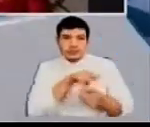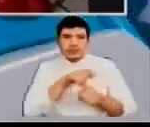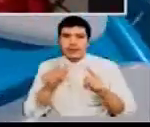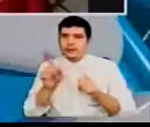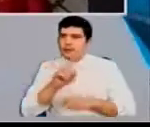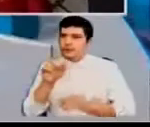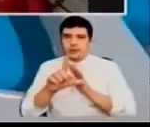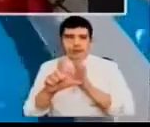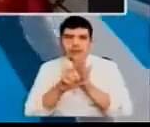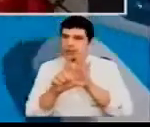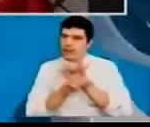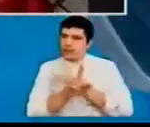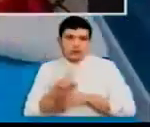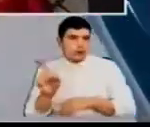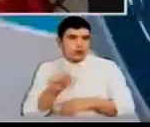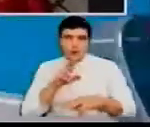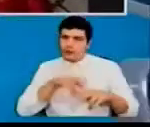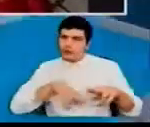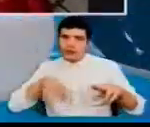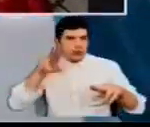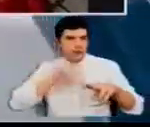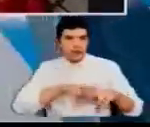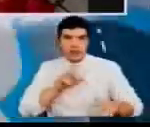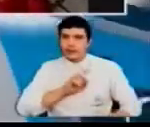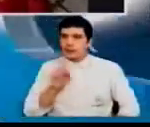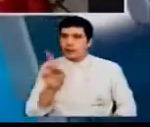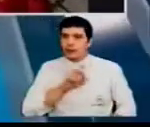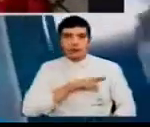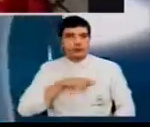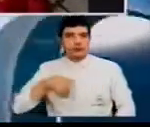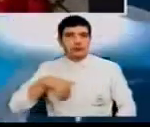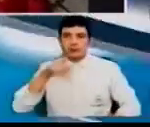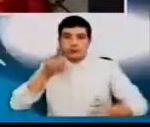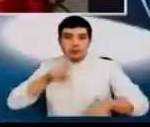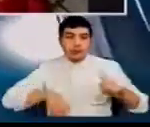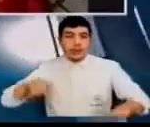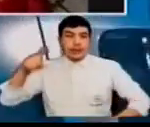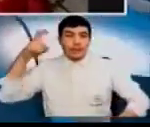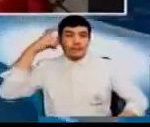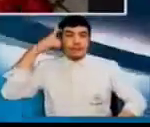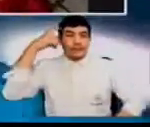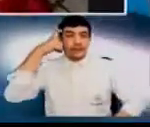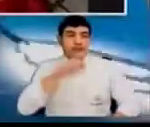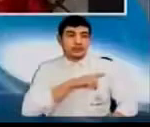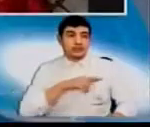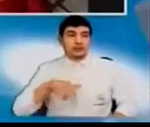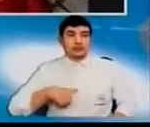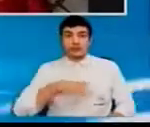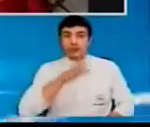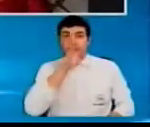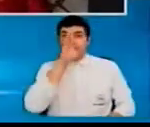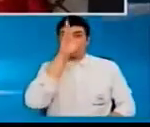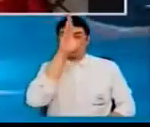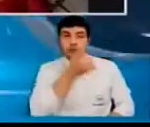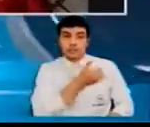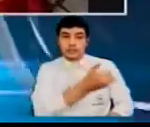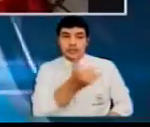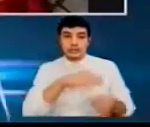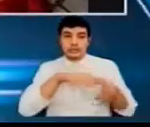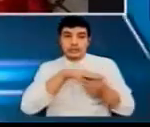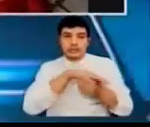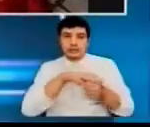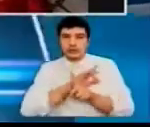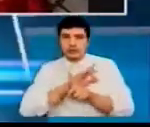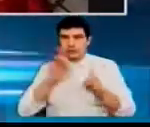situación. Así es, importantísimo. Y para eso vamos a tener a un especialista invitado en la tarde de hoy. Hablamos del abogado Juan